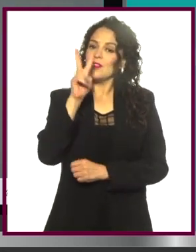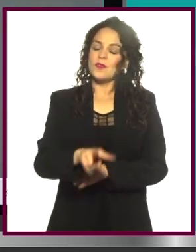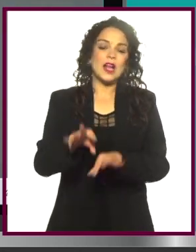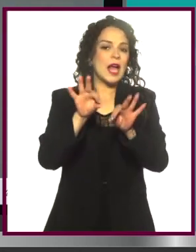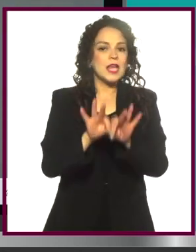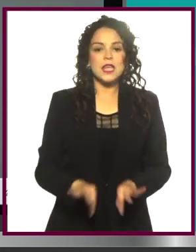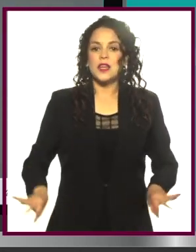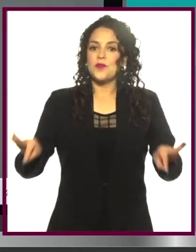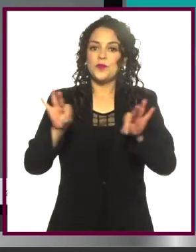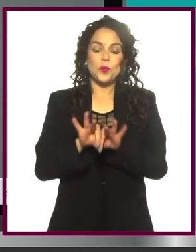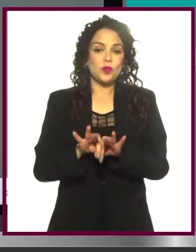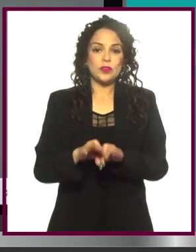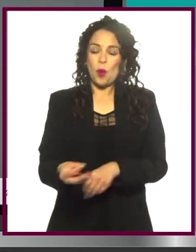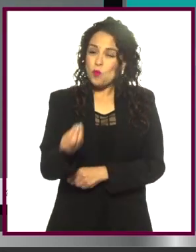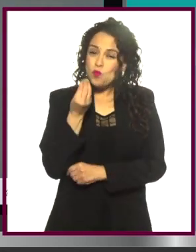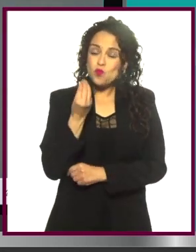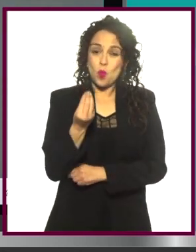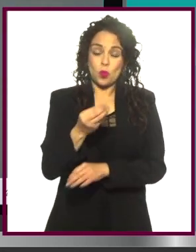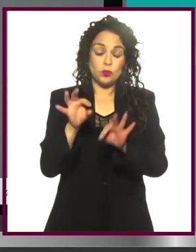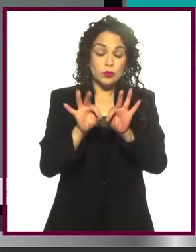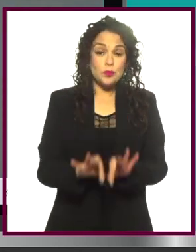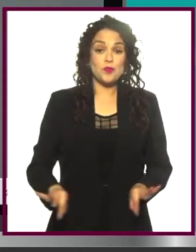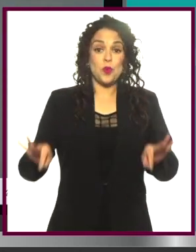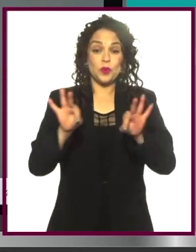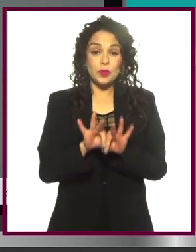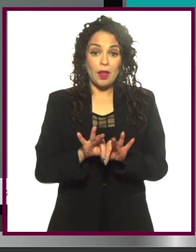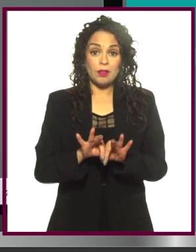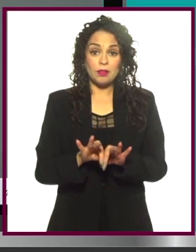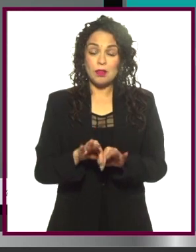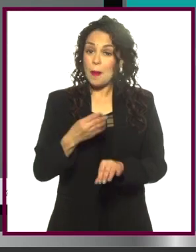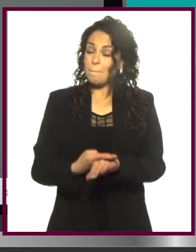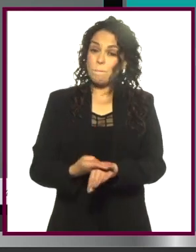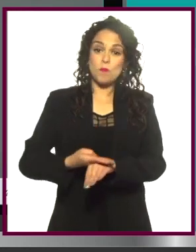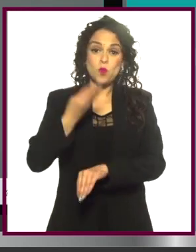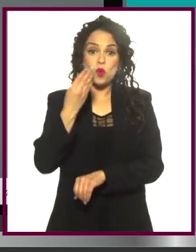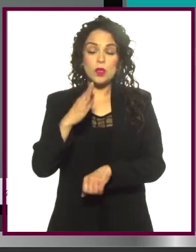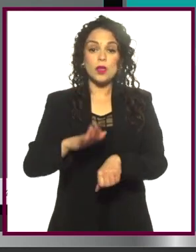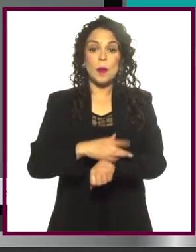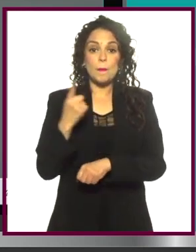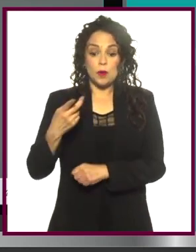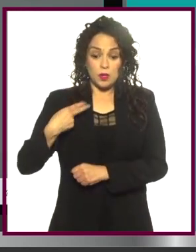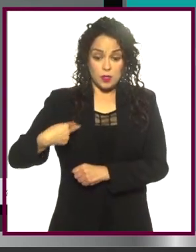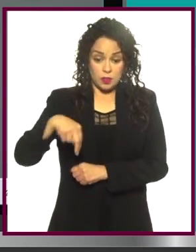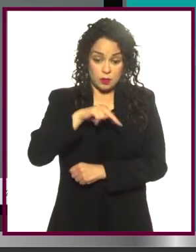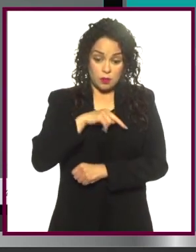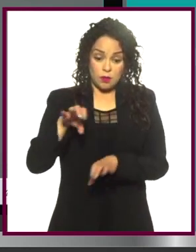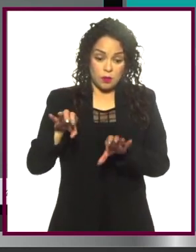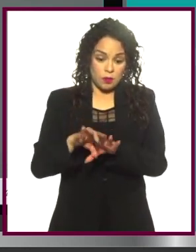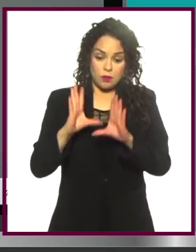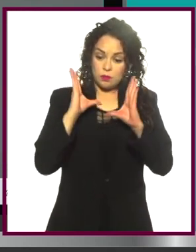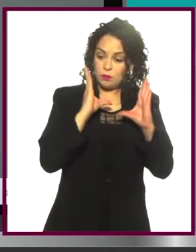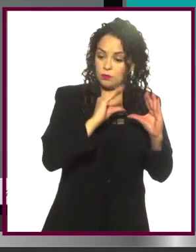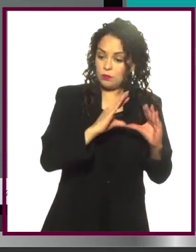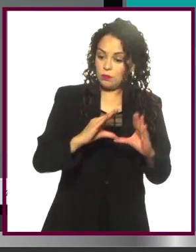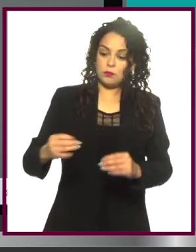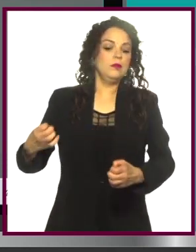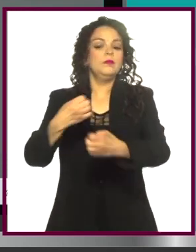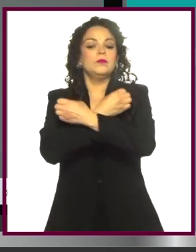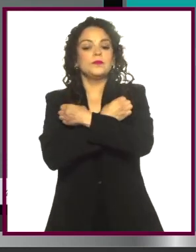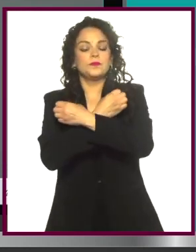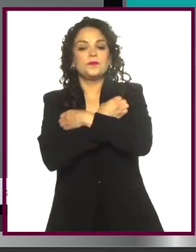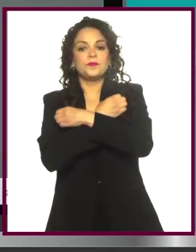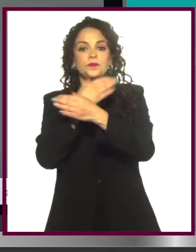es crucial, realmente es fundamental que nosotros podamos educar a las